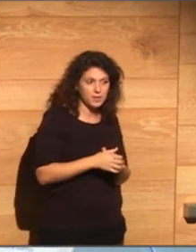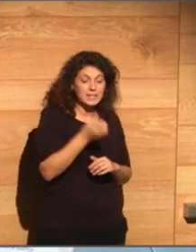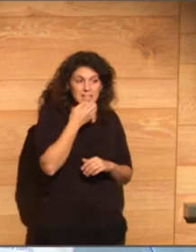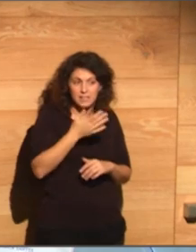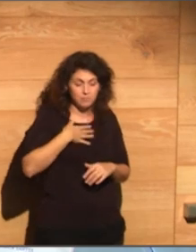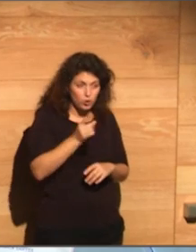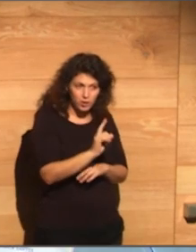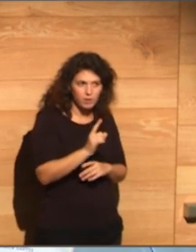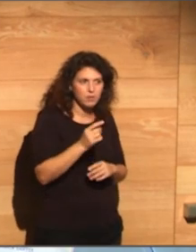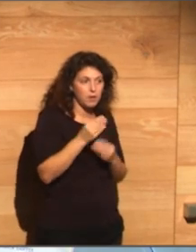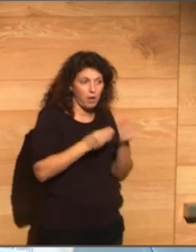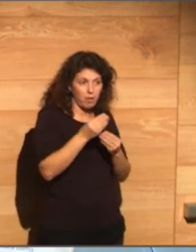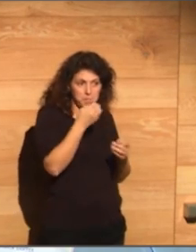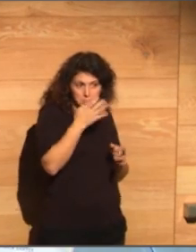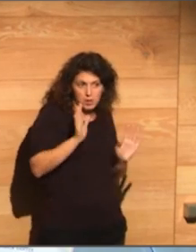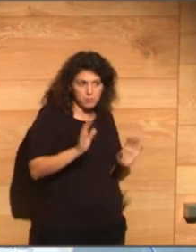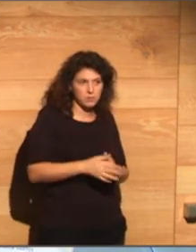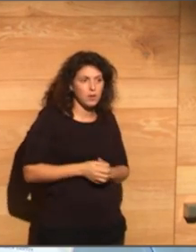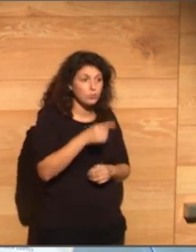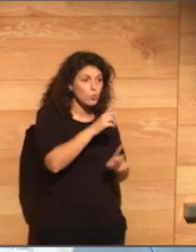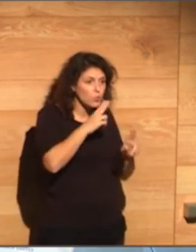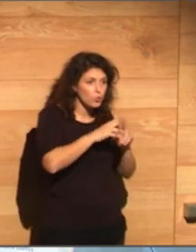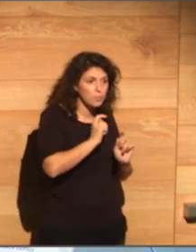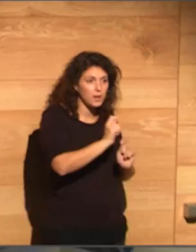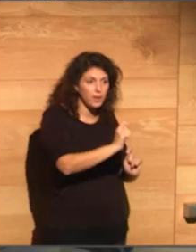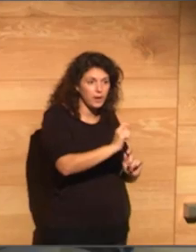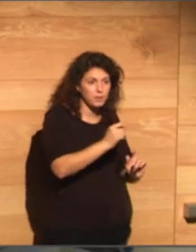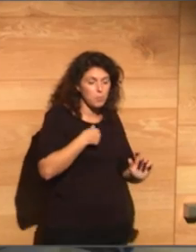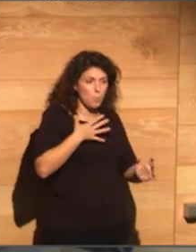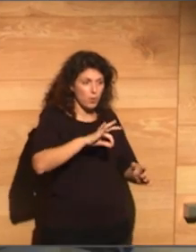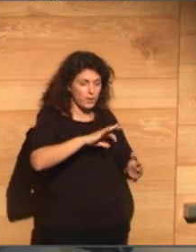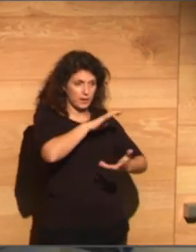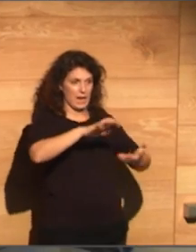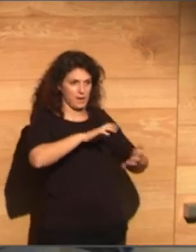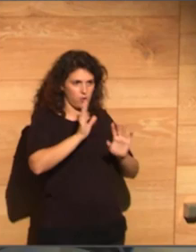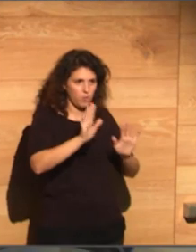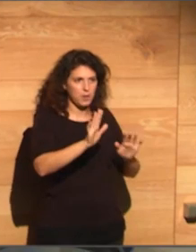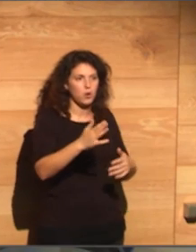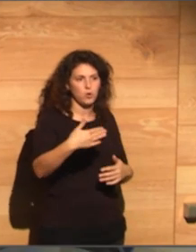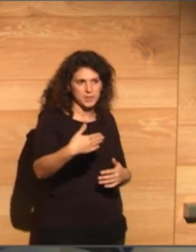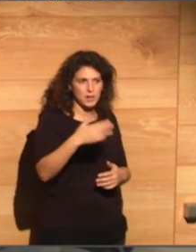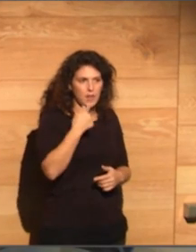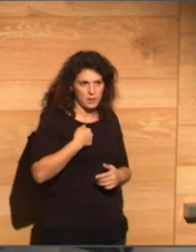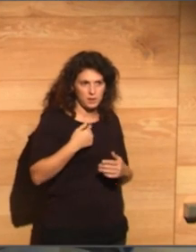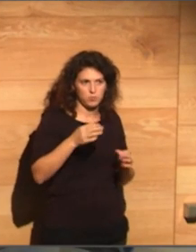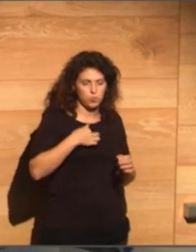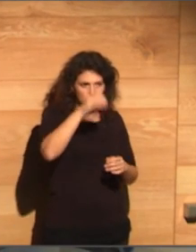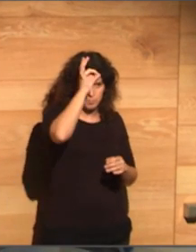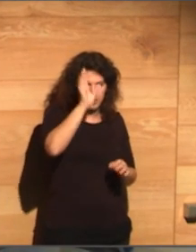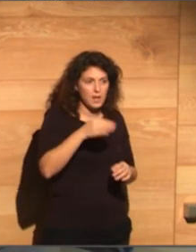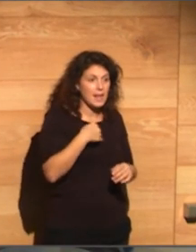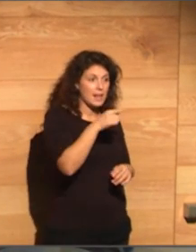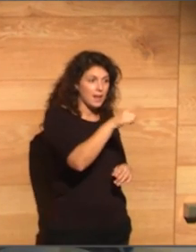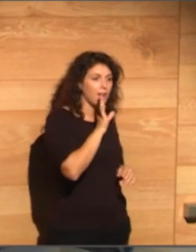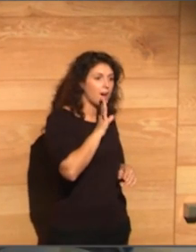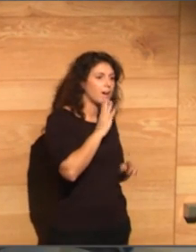no la quieres hacer, también me parece bien. Juan, yo estoy contigo. Oye, ha nombrado... A lo mejor os meto en un lío. Si os meto en un lío, pues no pasa nada. Me decís, pues no tengo ni idea. Pero ha nombrado, Rodrigo, una palabra